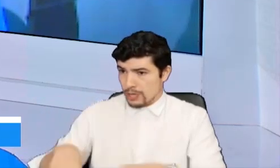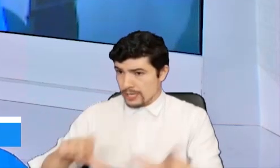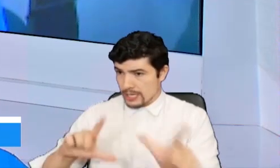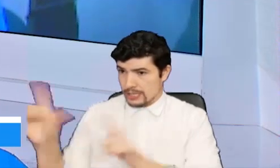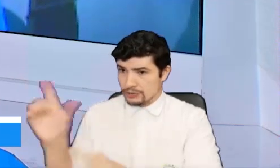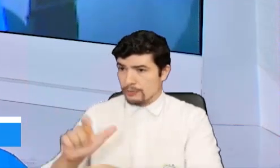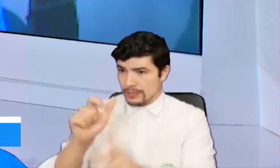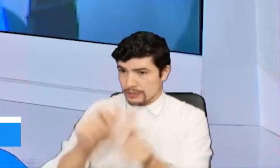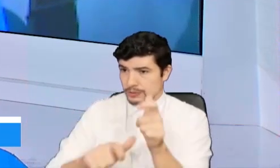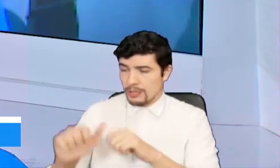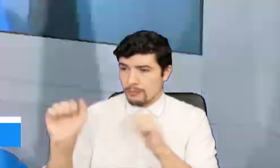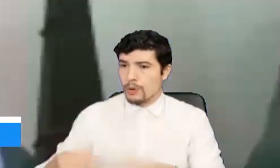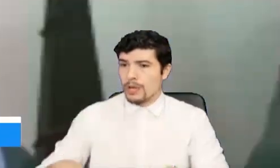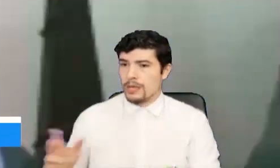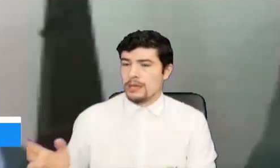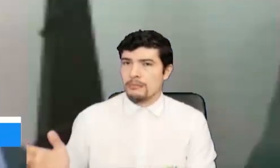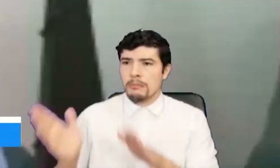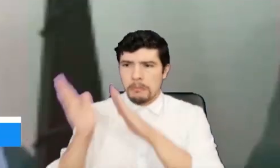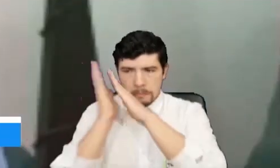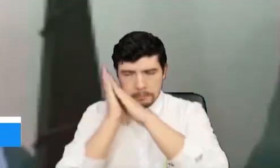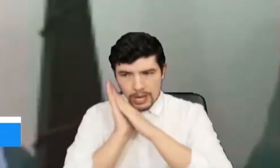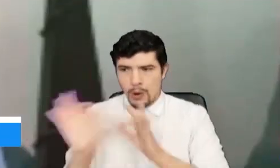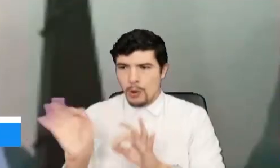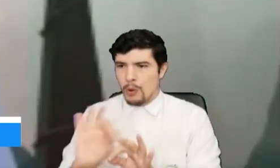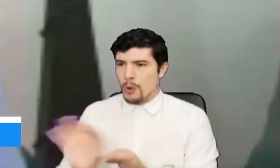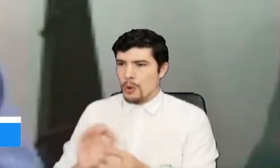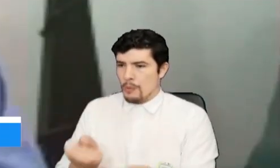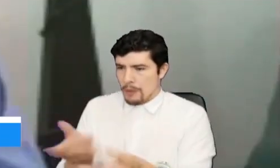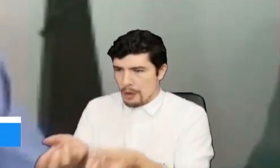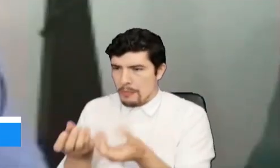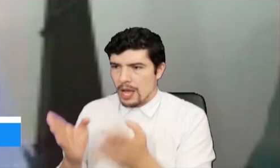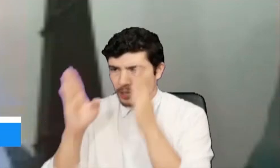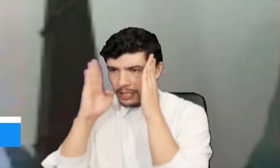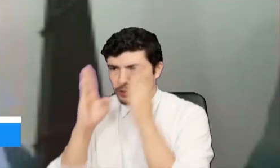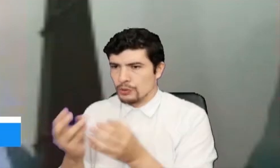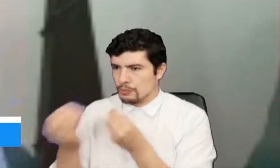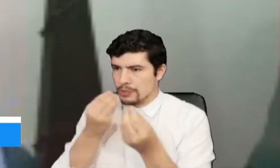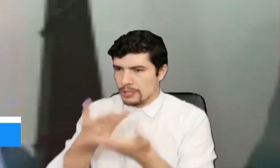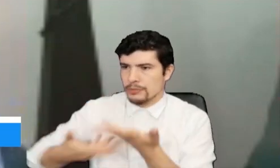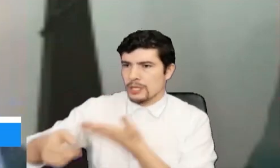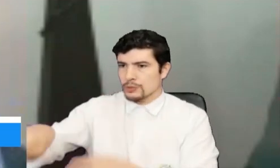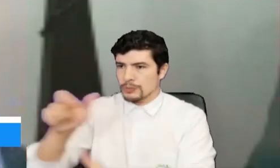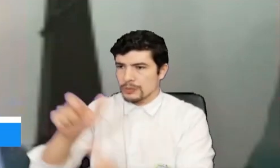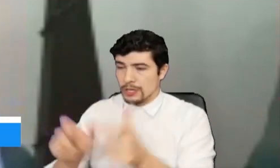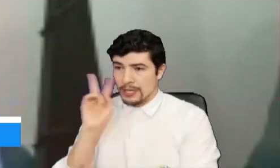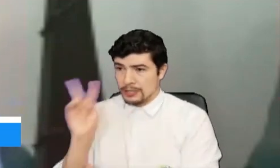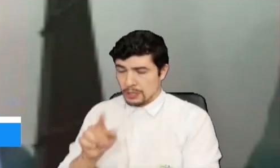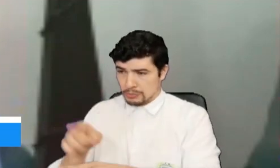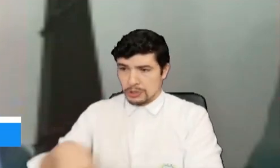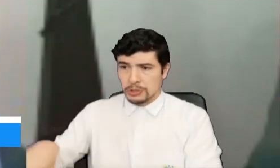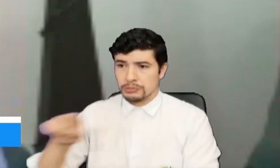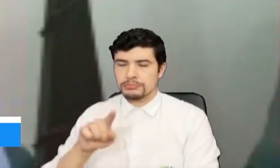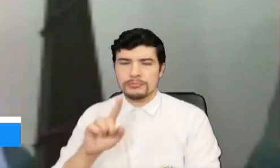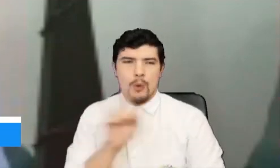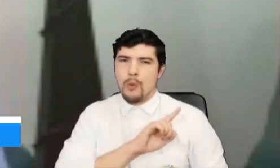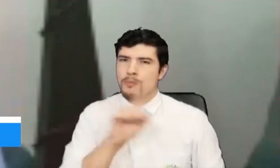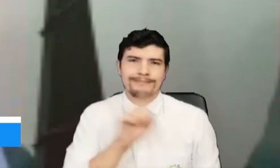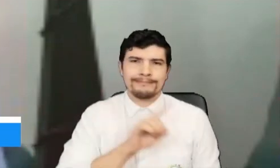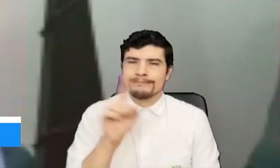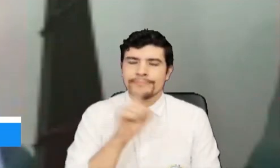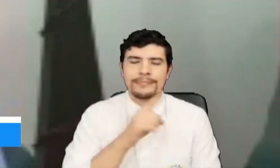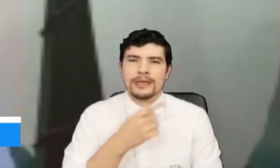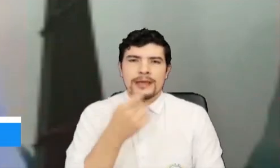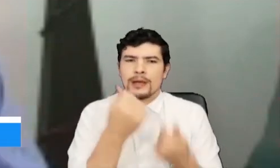recursos necesarios para atender esta situación. Hemos como gobernación procedido este fin de semana con la cooperación